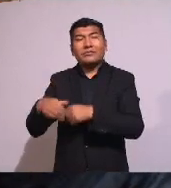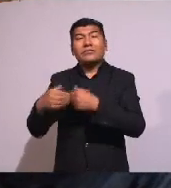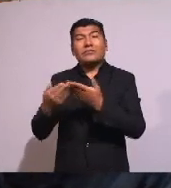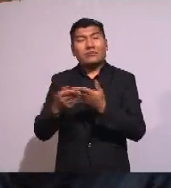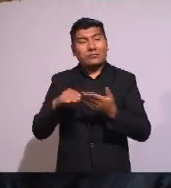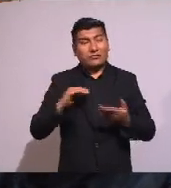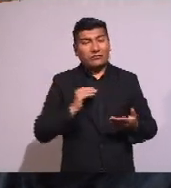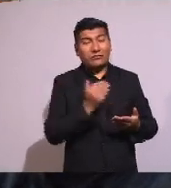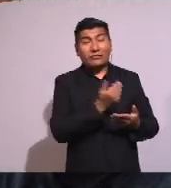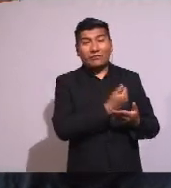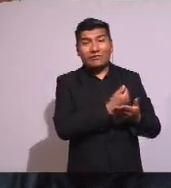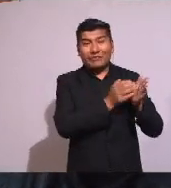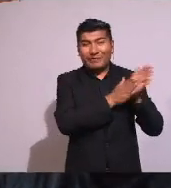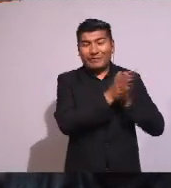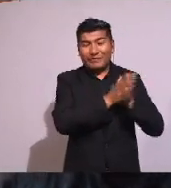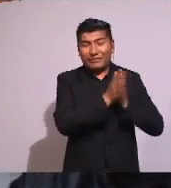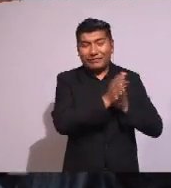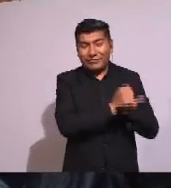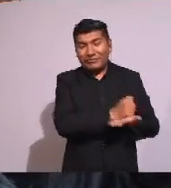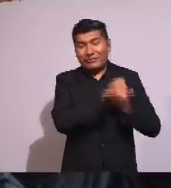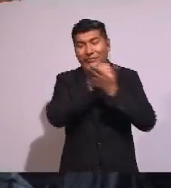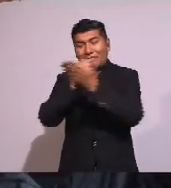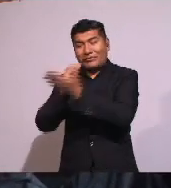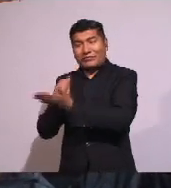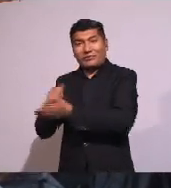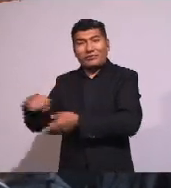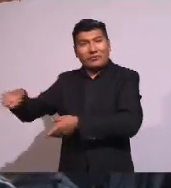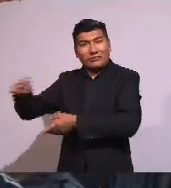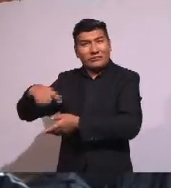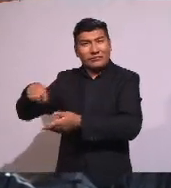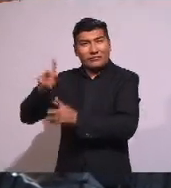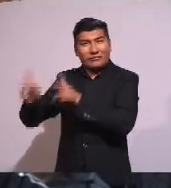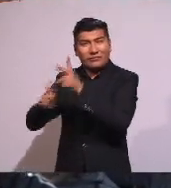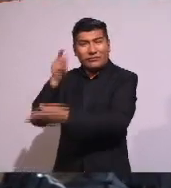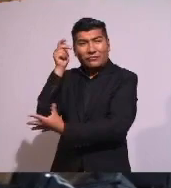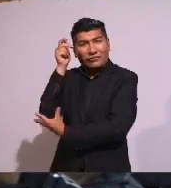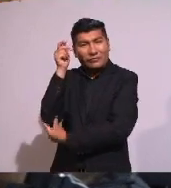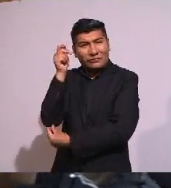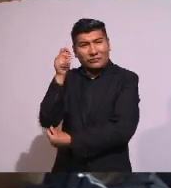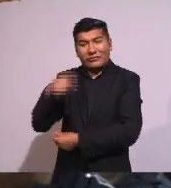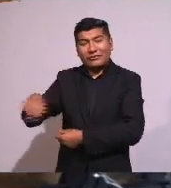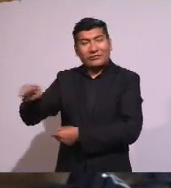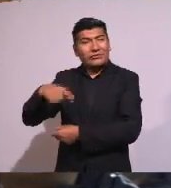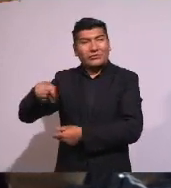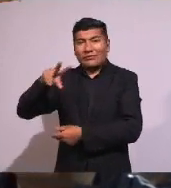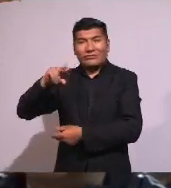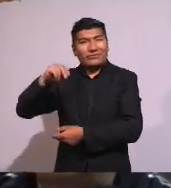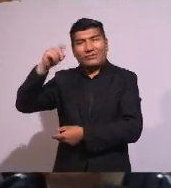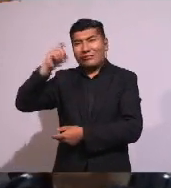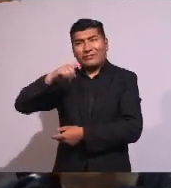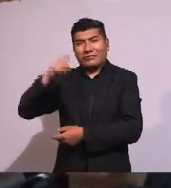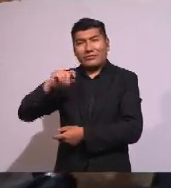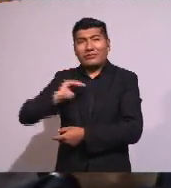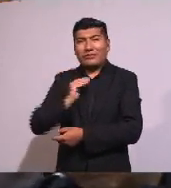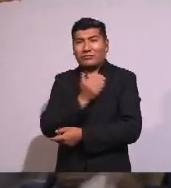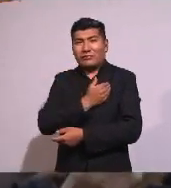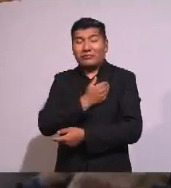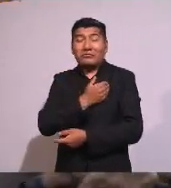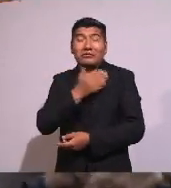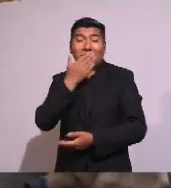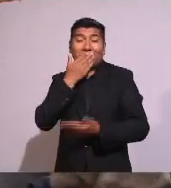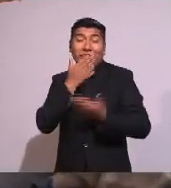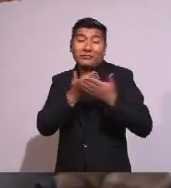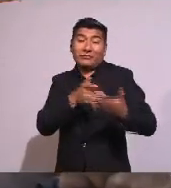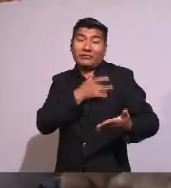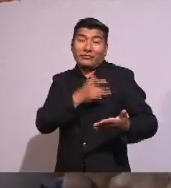práctica nuestro interés por ellos? Los pobres no necesitan nuestros buenos